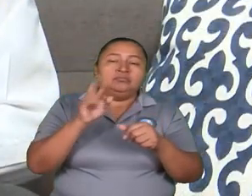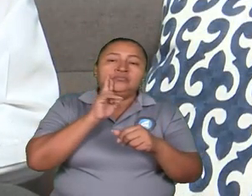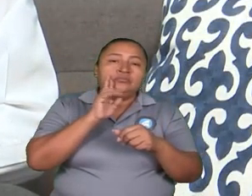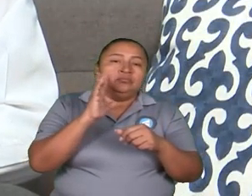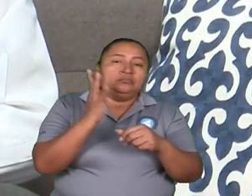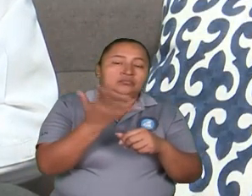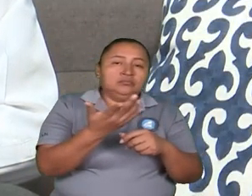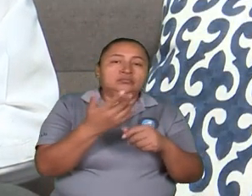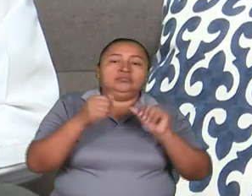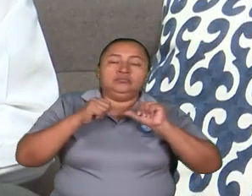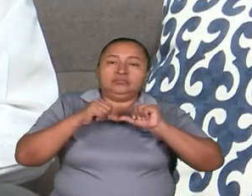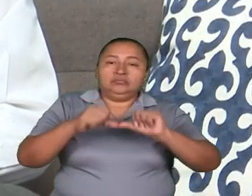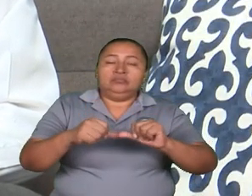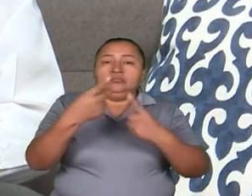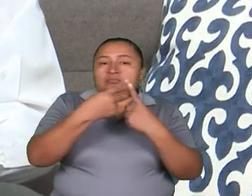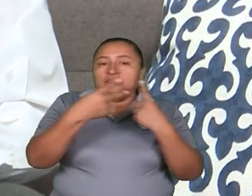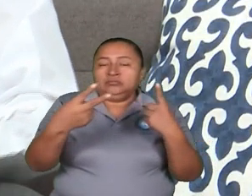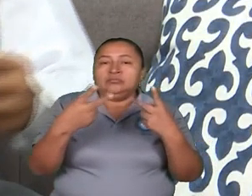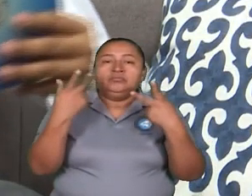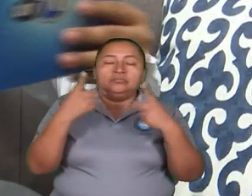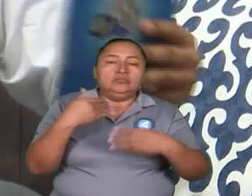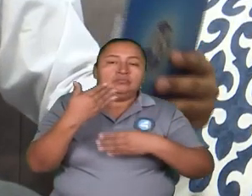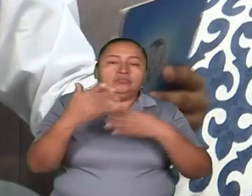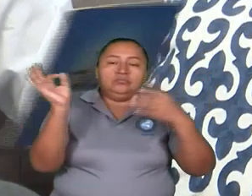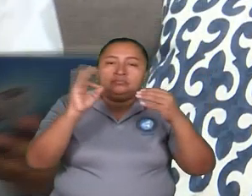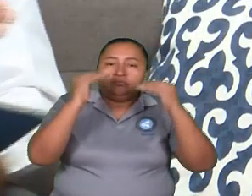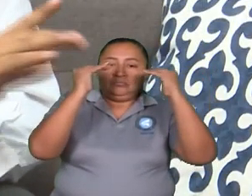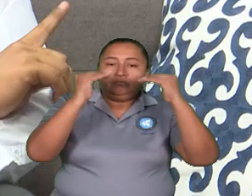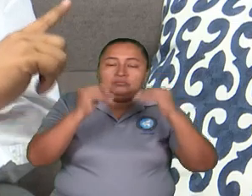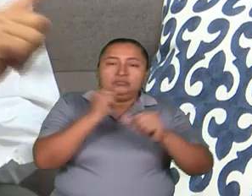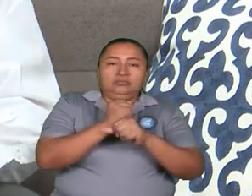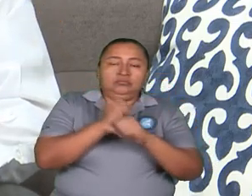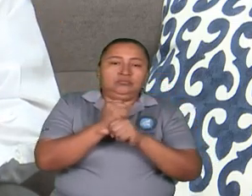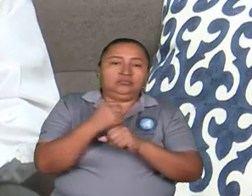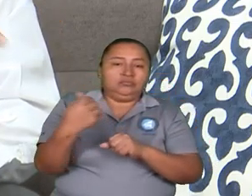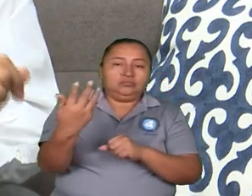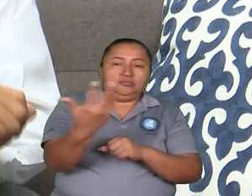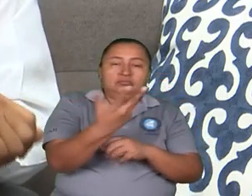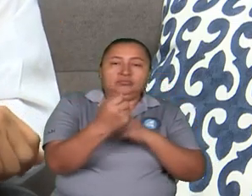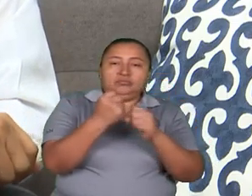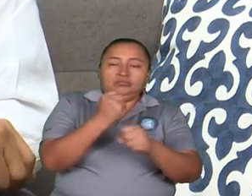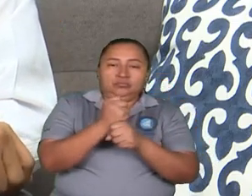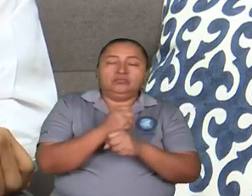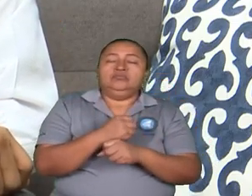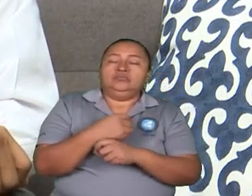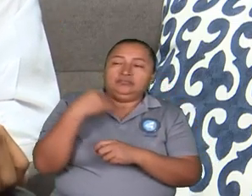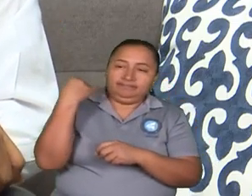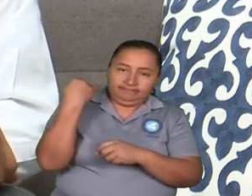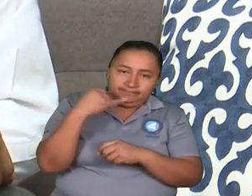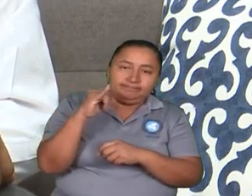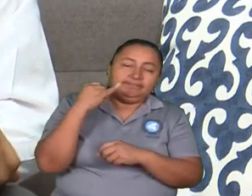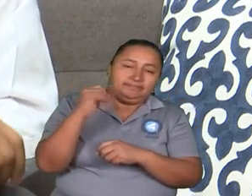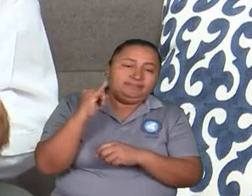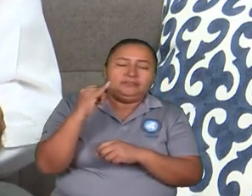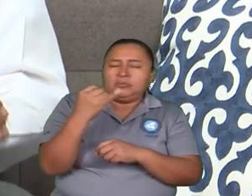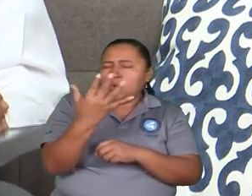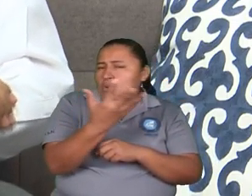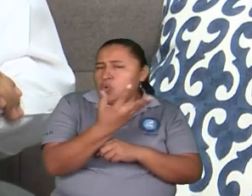el señor que está vendiendo raspados. Por eso se le da una capacitación también. Estamos Muy importante ese aspecto que usted plantea. Estamos en una